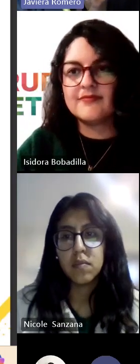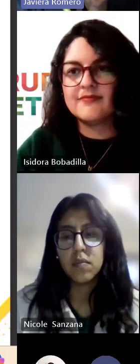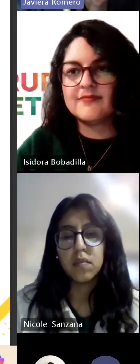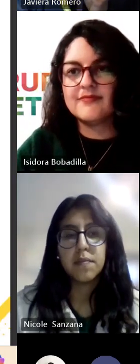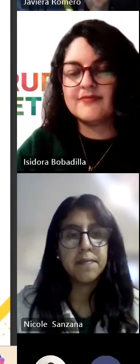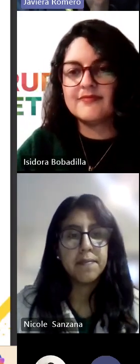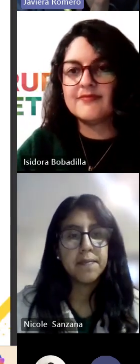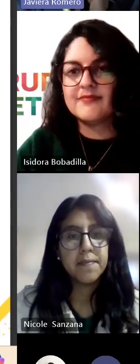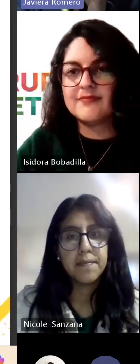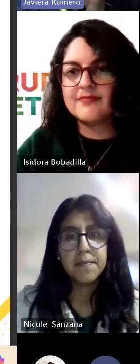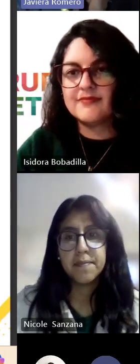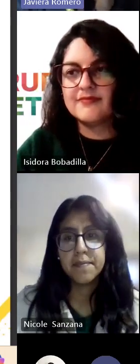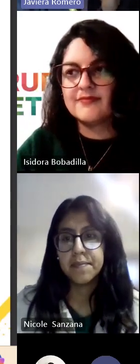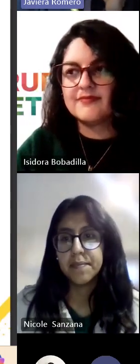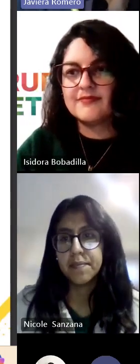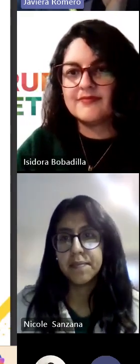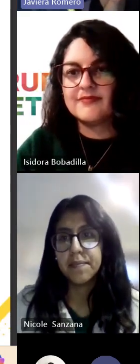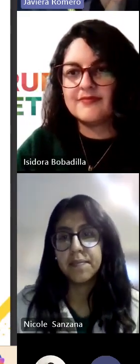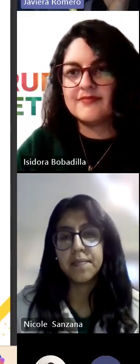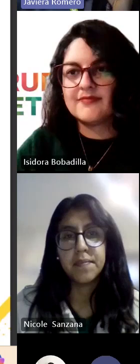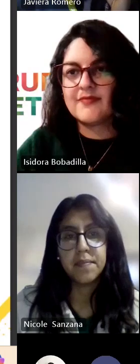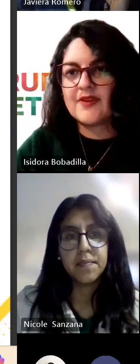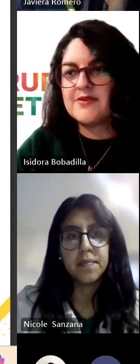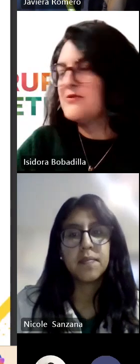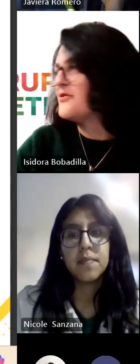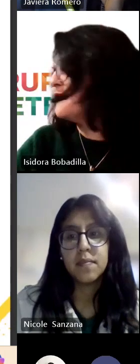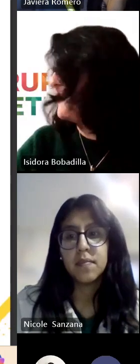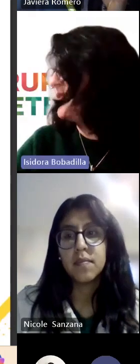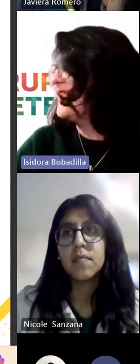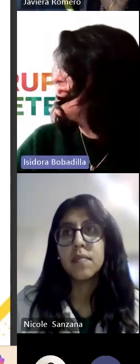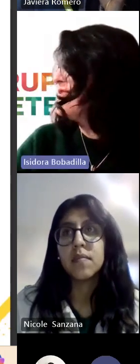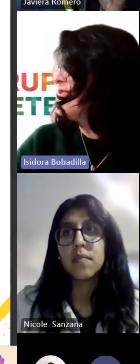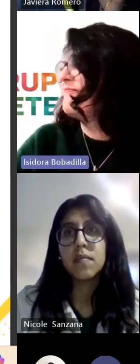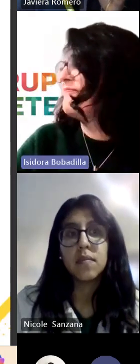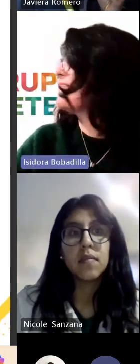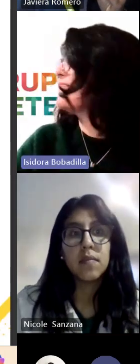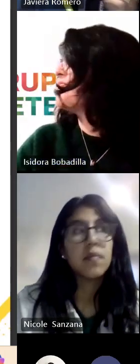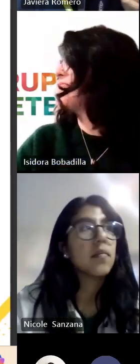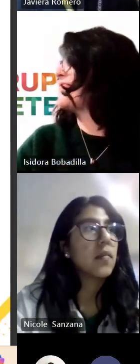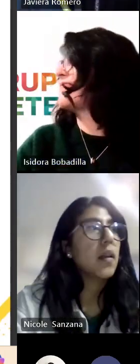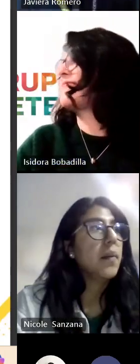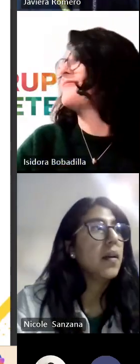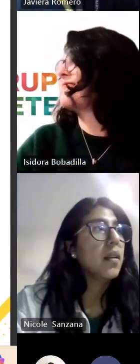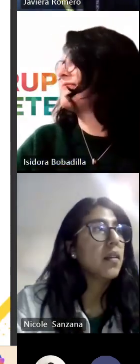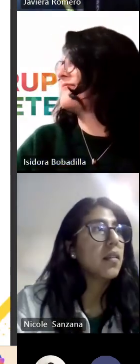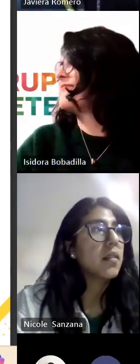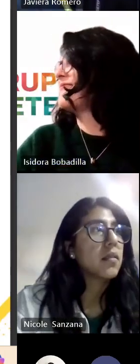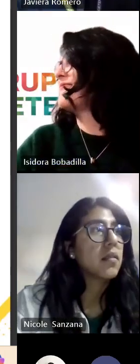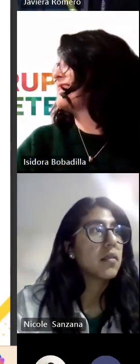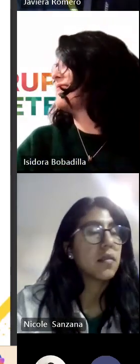contacto@cetep.cl. La idea es acompañarnos. Súper.